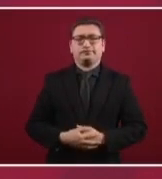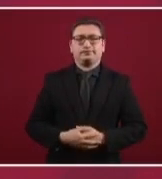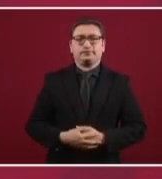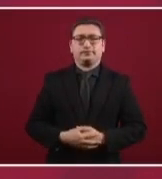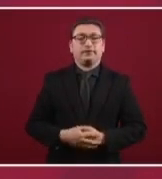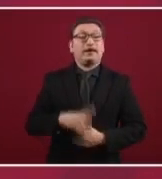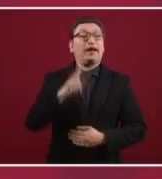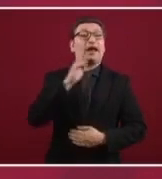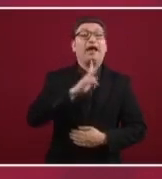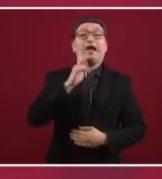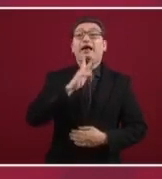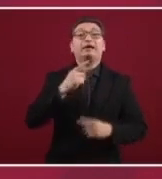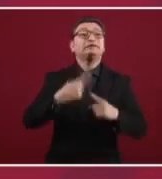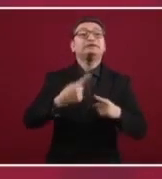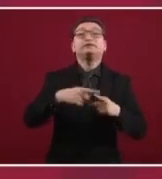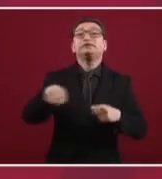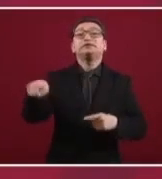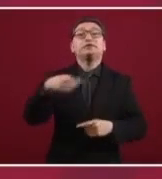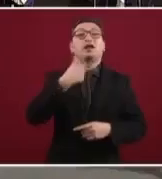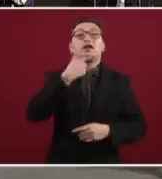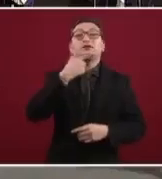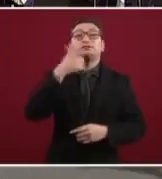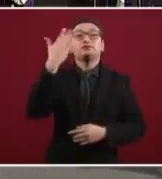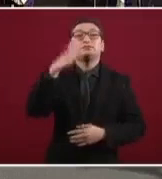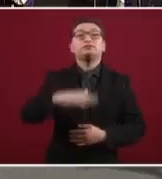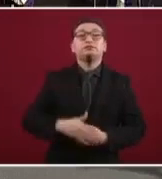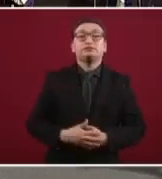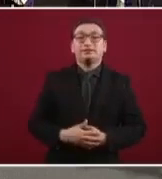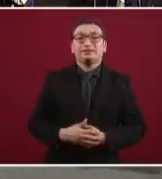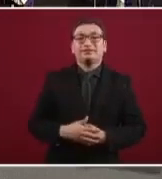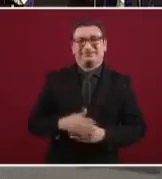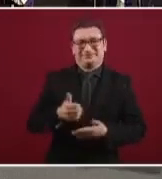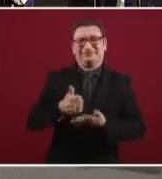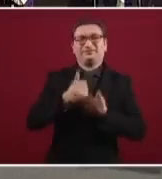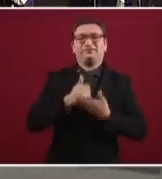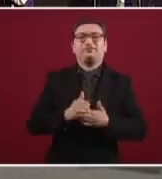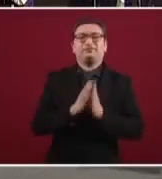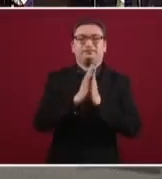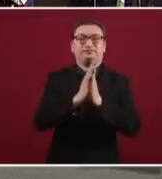A ver quién habla inglés, que nos haga el favor.